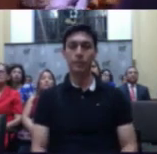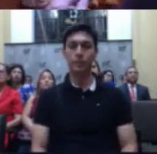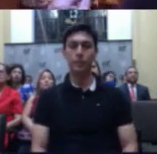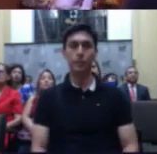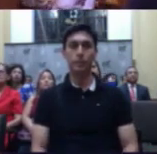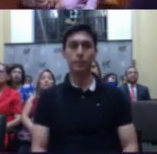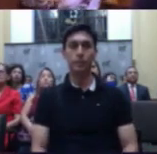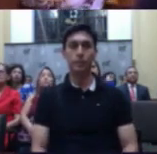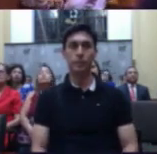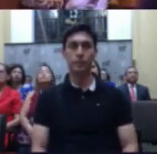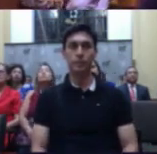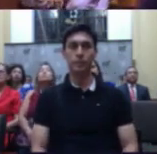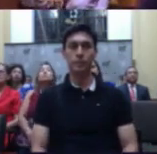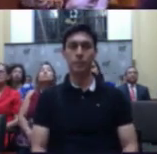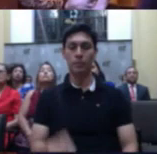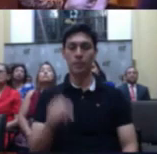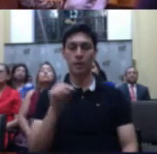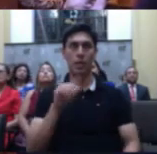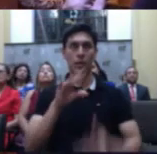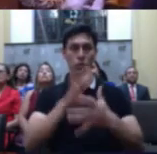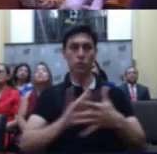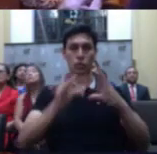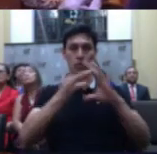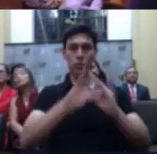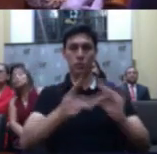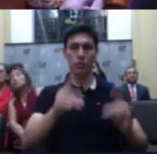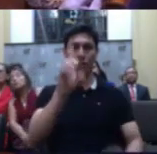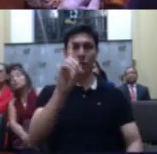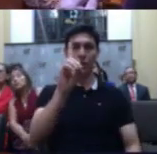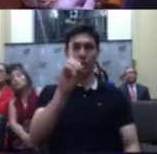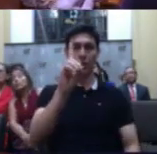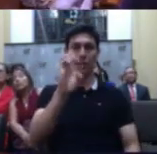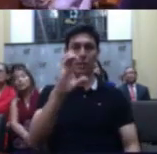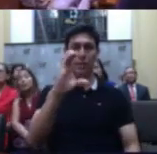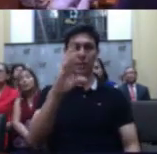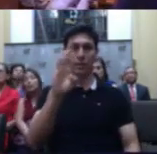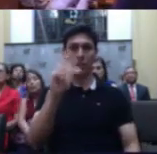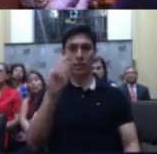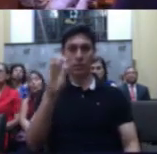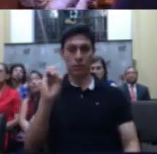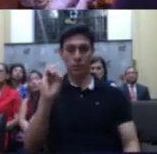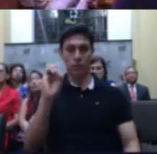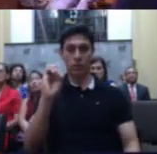El histórico decreto del libertador Don Ramón